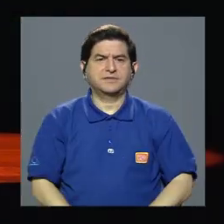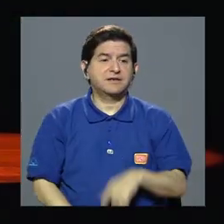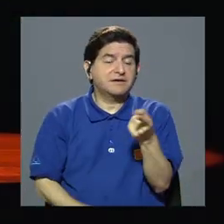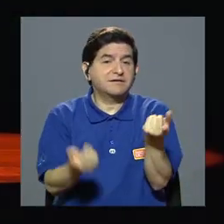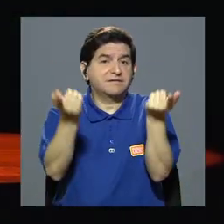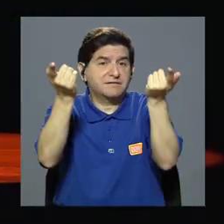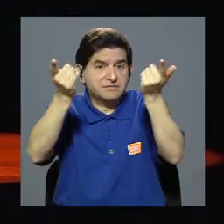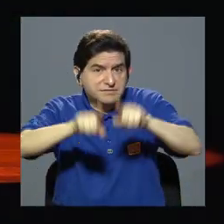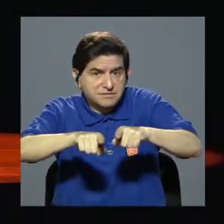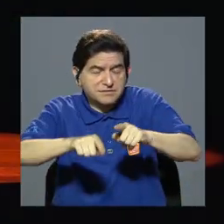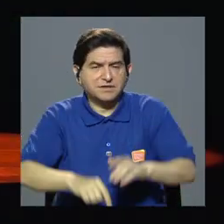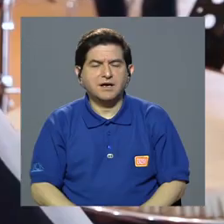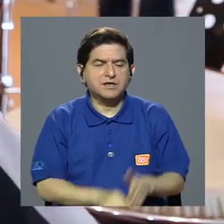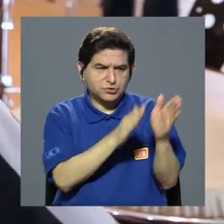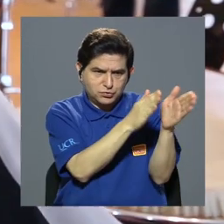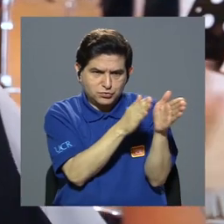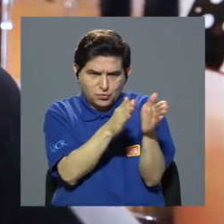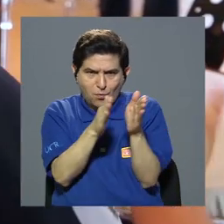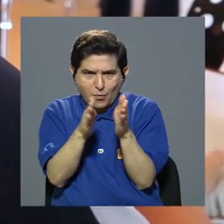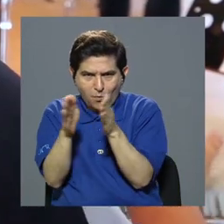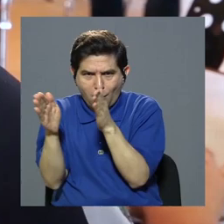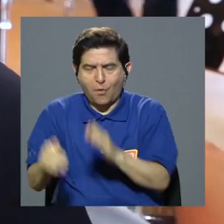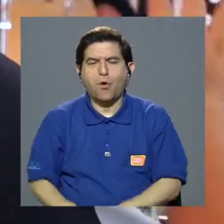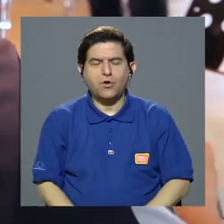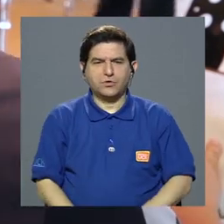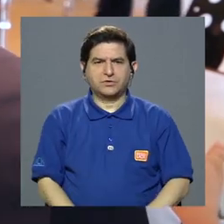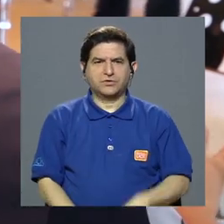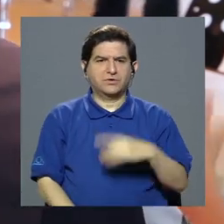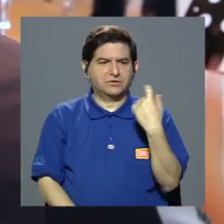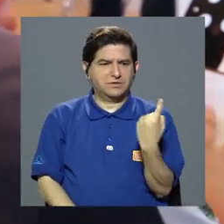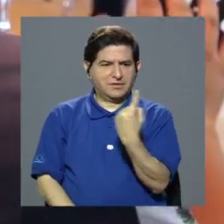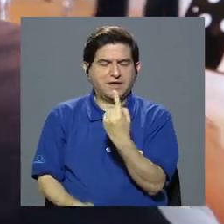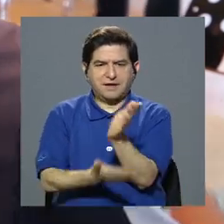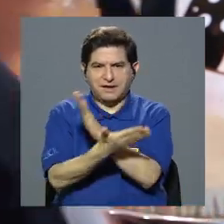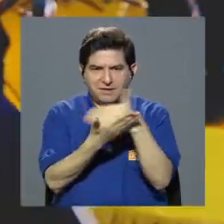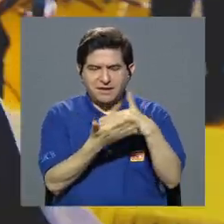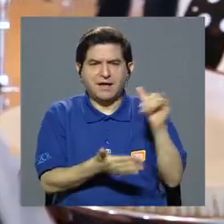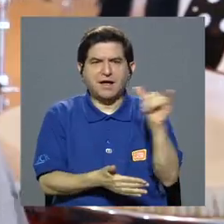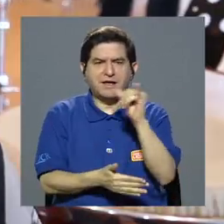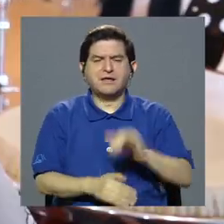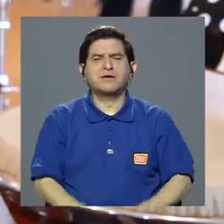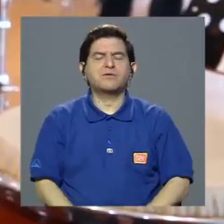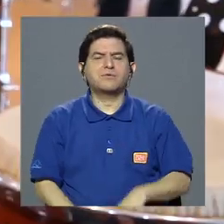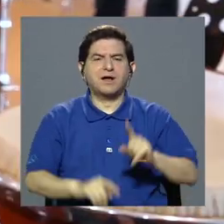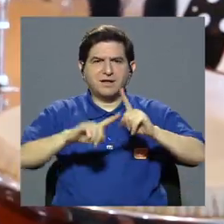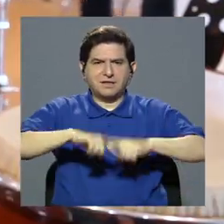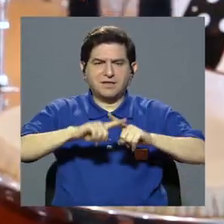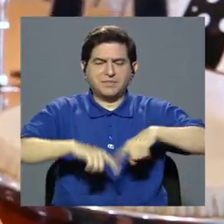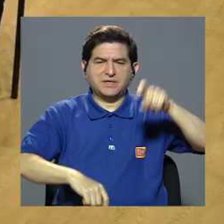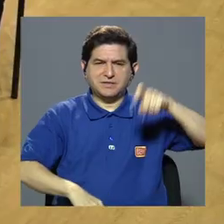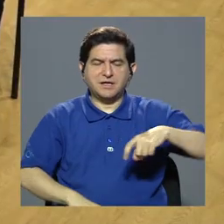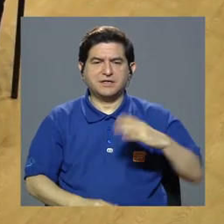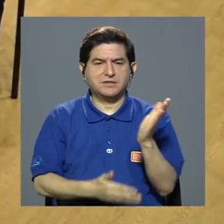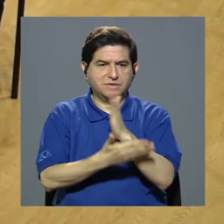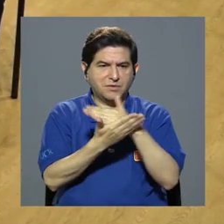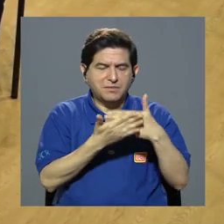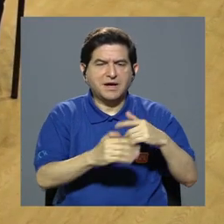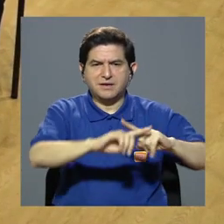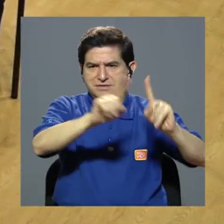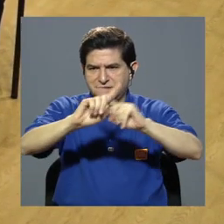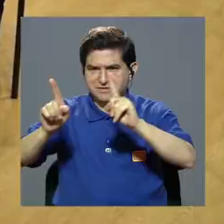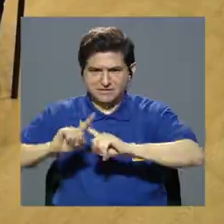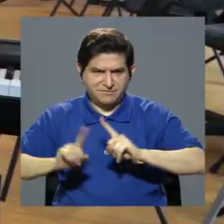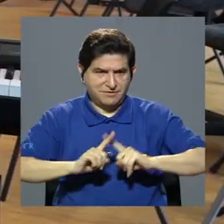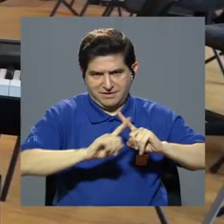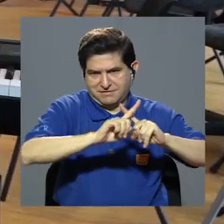como una una orden bastante bastante propio de cada sección y también también según lo que necesita cada sección porque